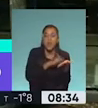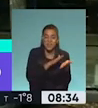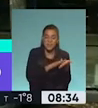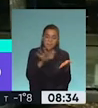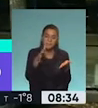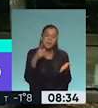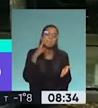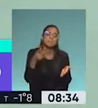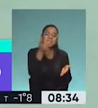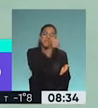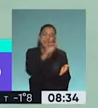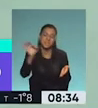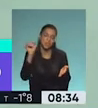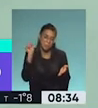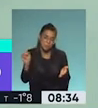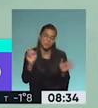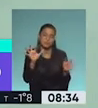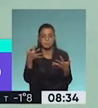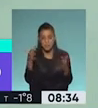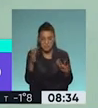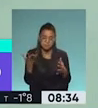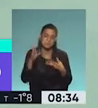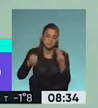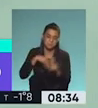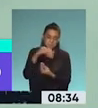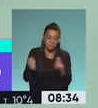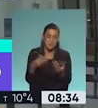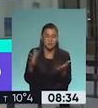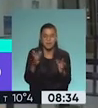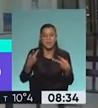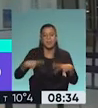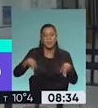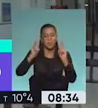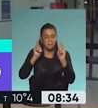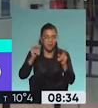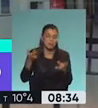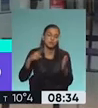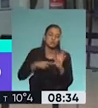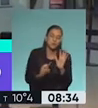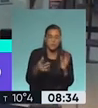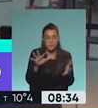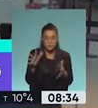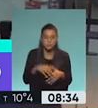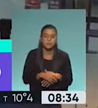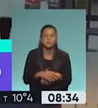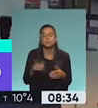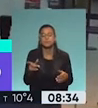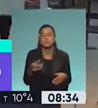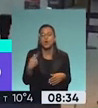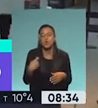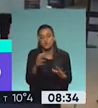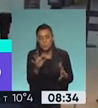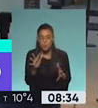condición climática y sobre todo a las posibilidades económicas de cada familia, ¿no? Bueno, estuvimos un año y